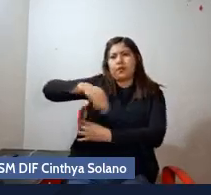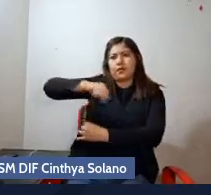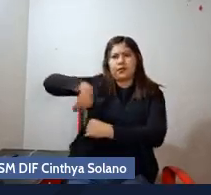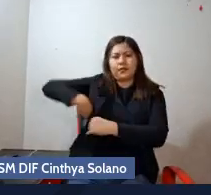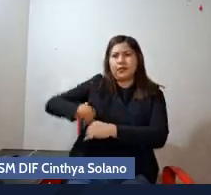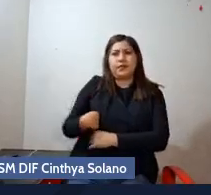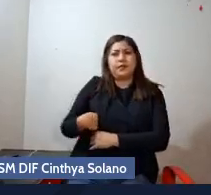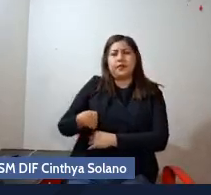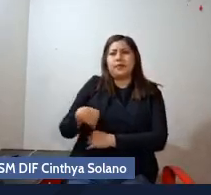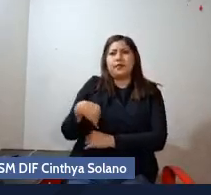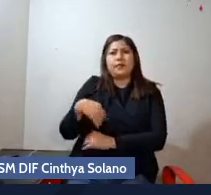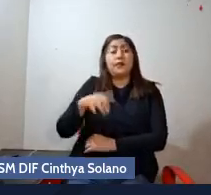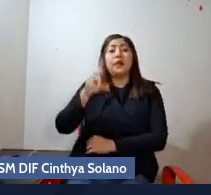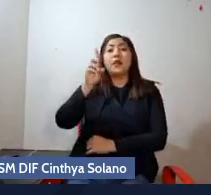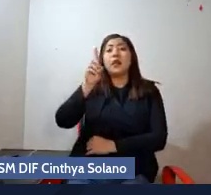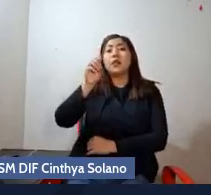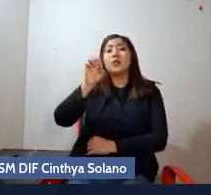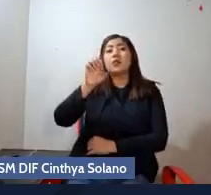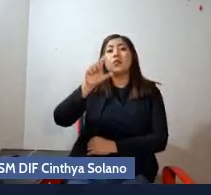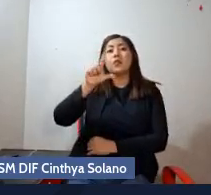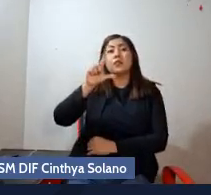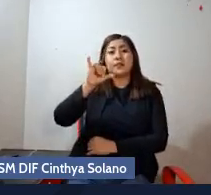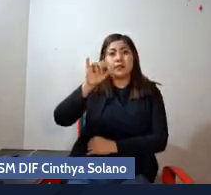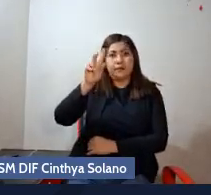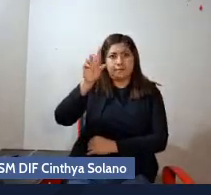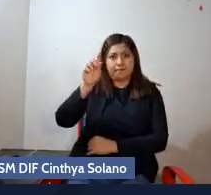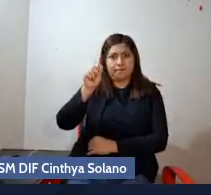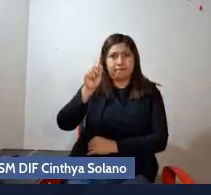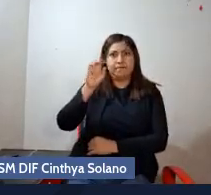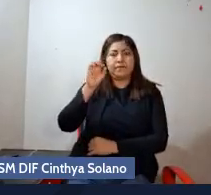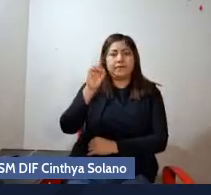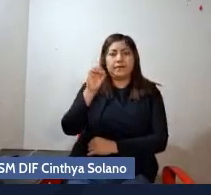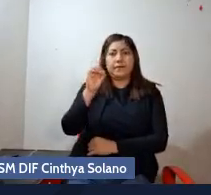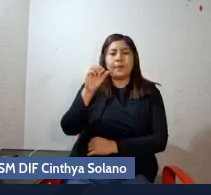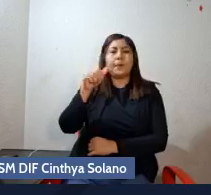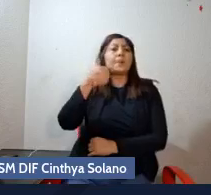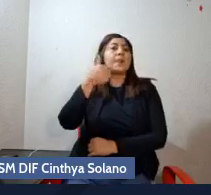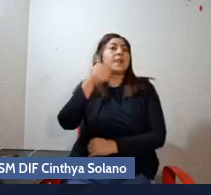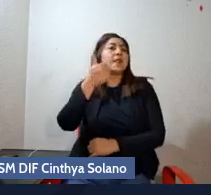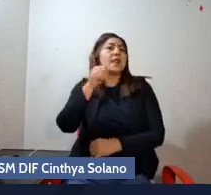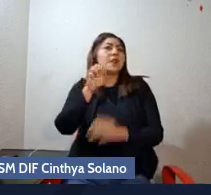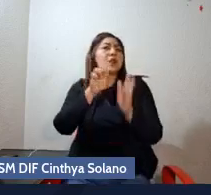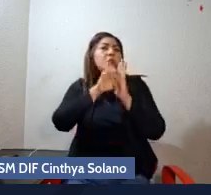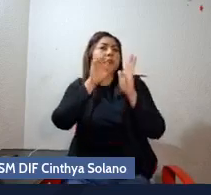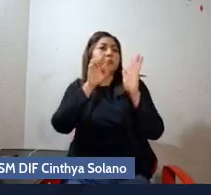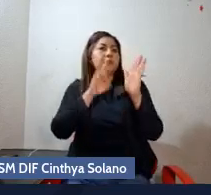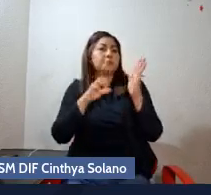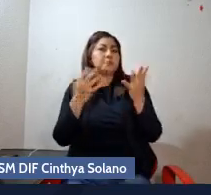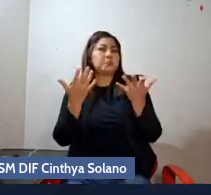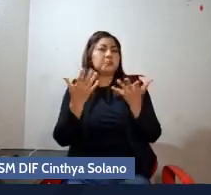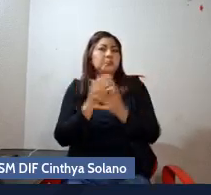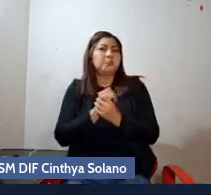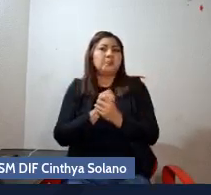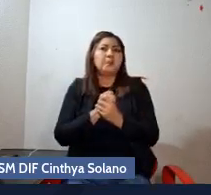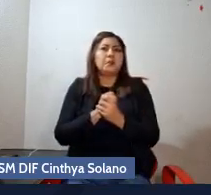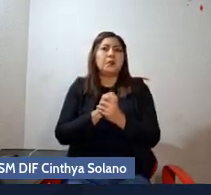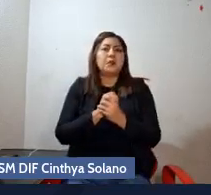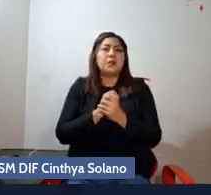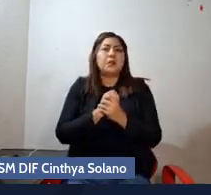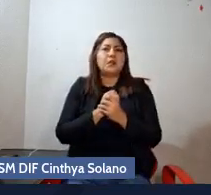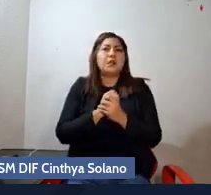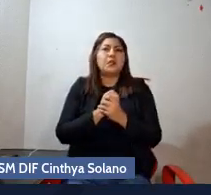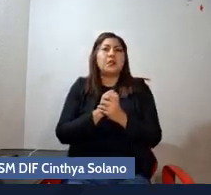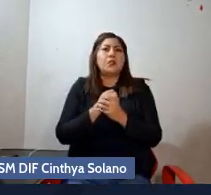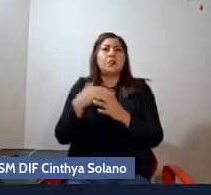Hay otro delito electoral muy controversial que parecería que de unos años para acá, de hecho es de